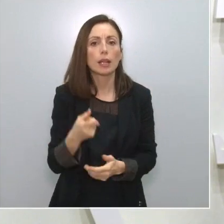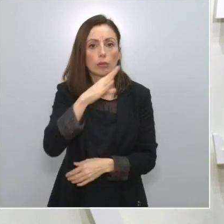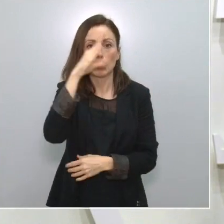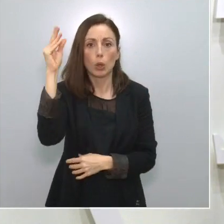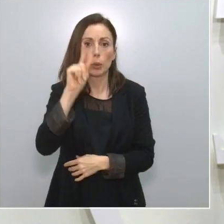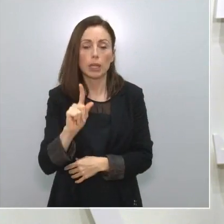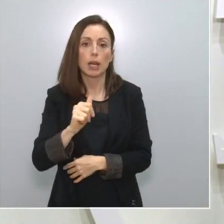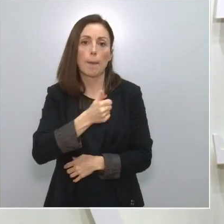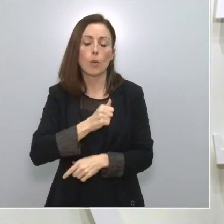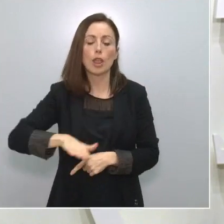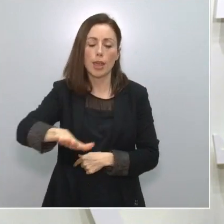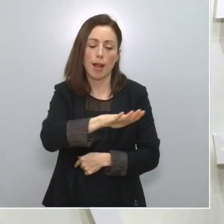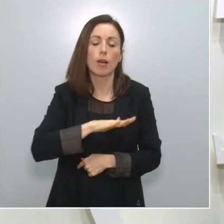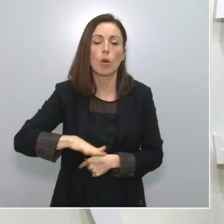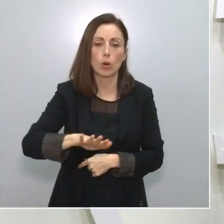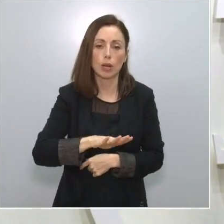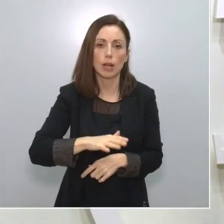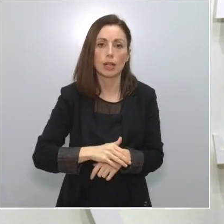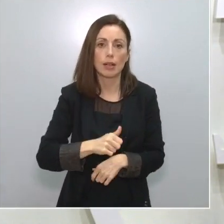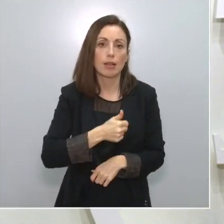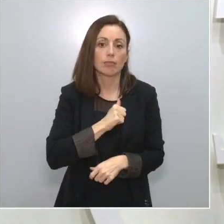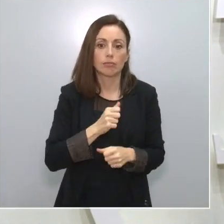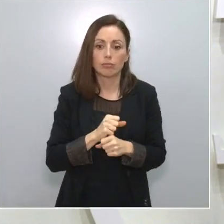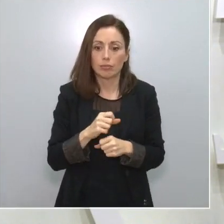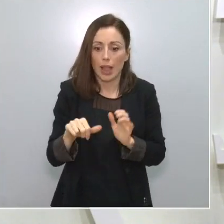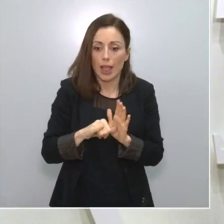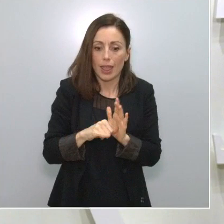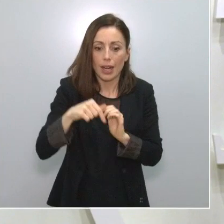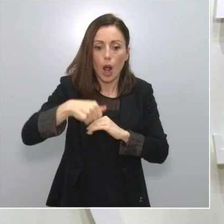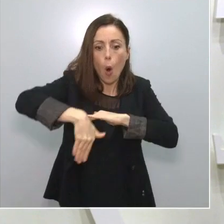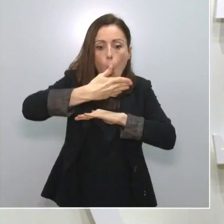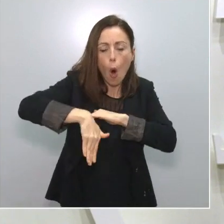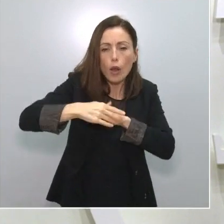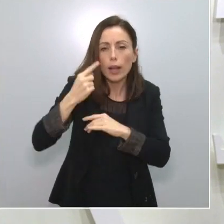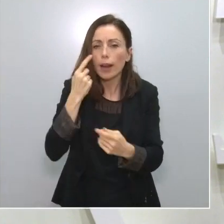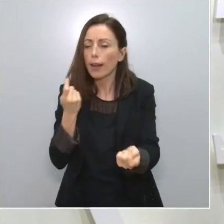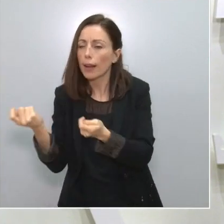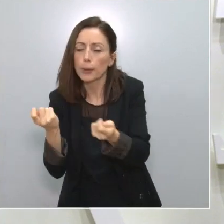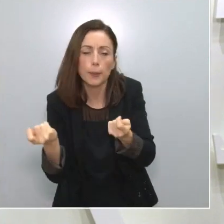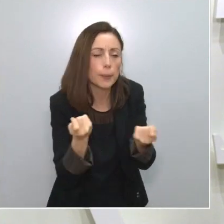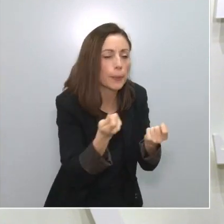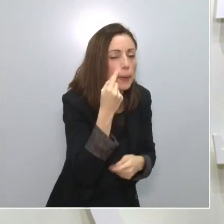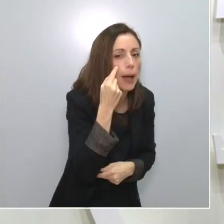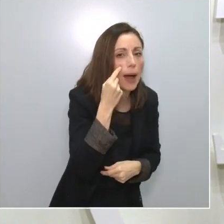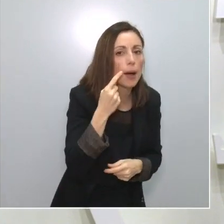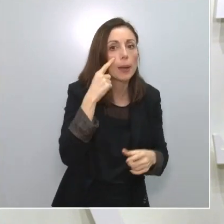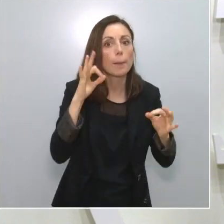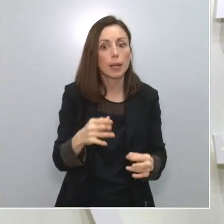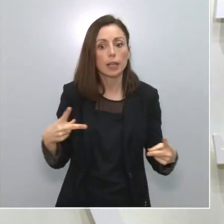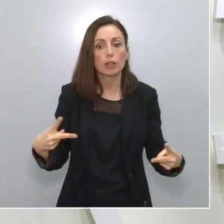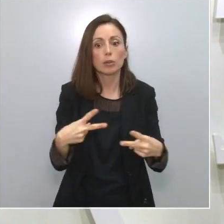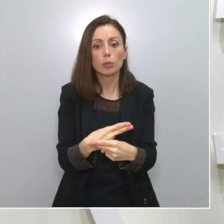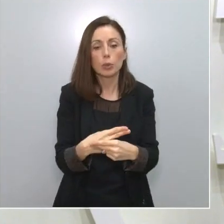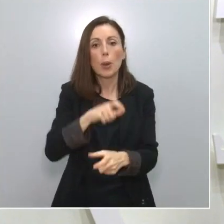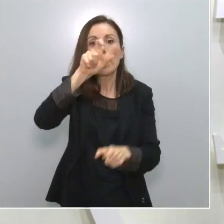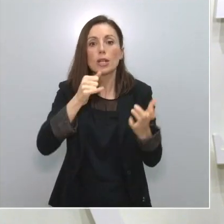de nuestras policías locales, nuestros agentes más cercanos desplegados estos días para ayudarnos a contener el peligro. A los agricultores, por